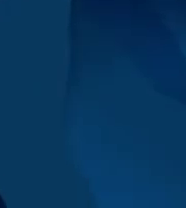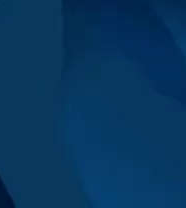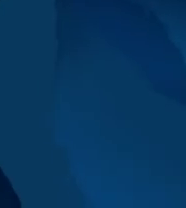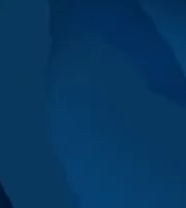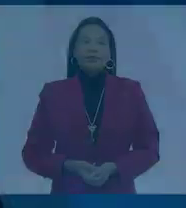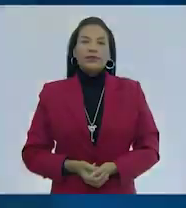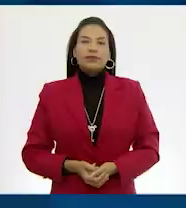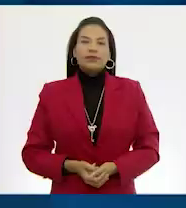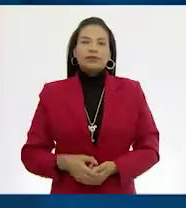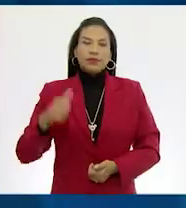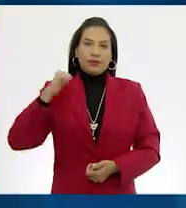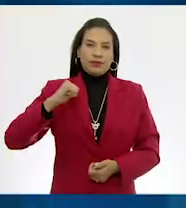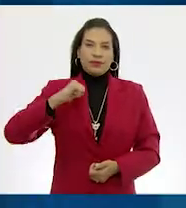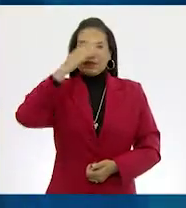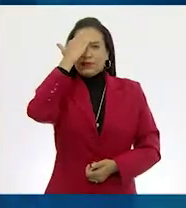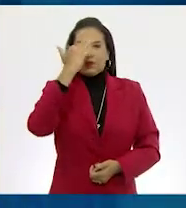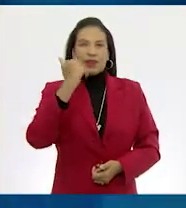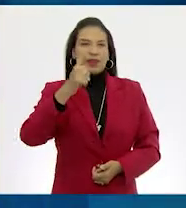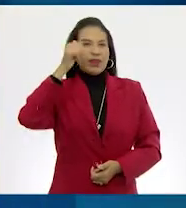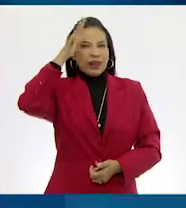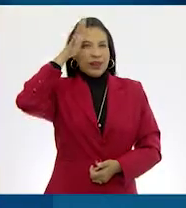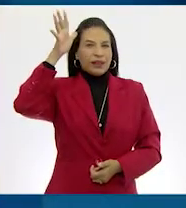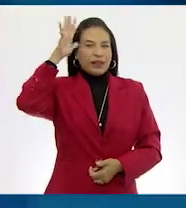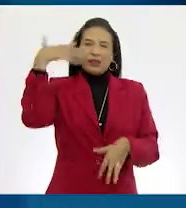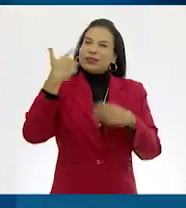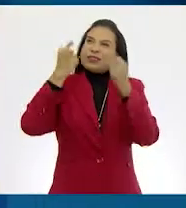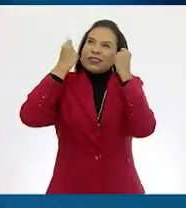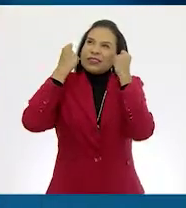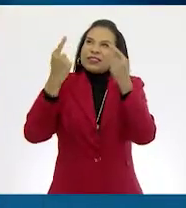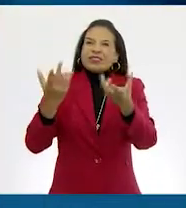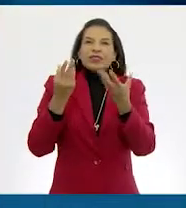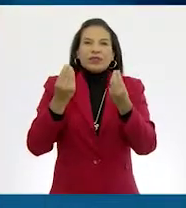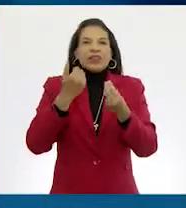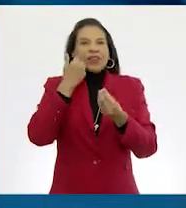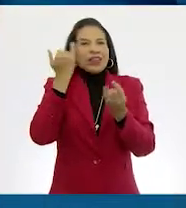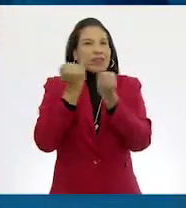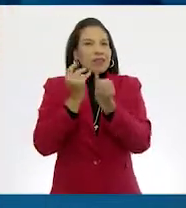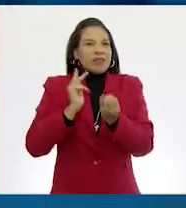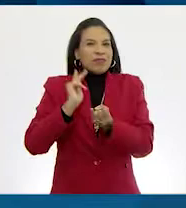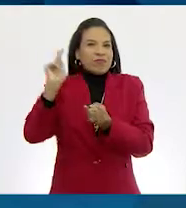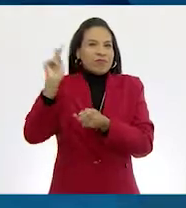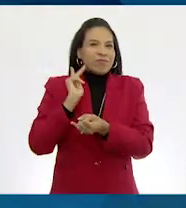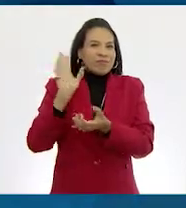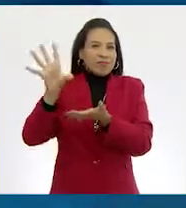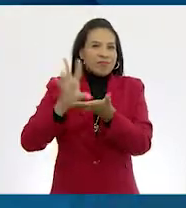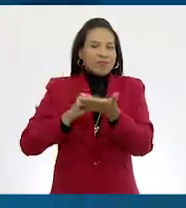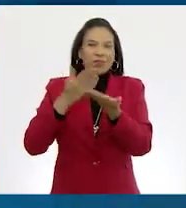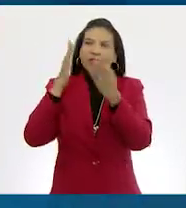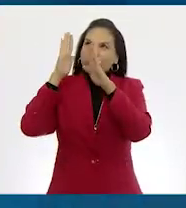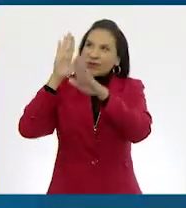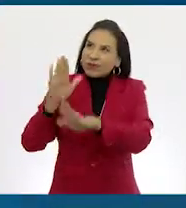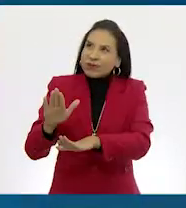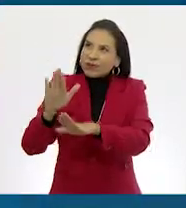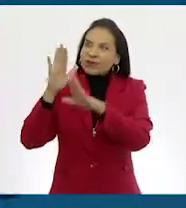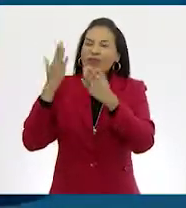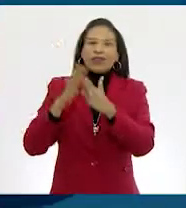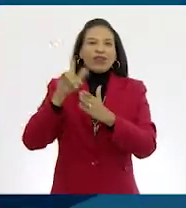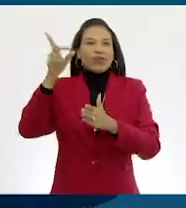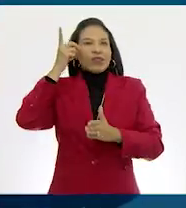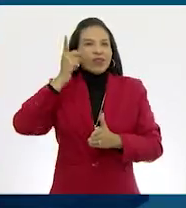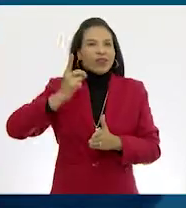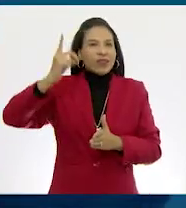los antiguos mayas y aztecas lo admiraron tanto que quisieron parecerse a él lo veneraron lo hicieron